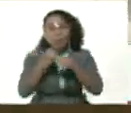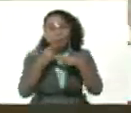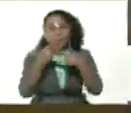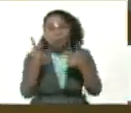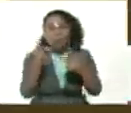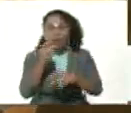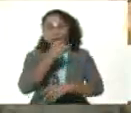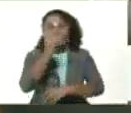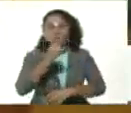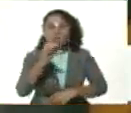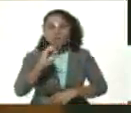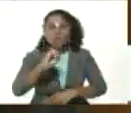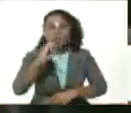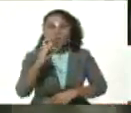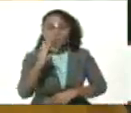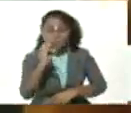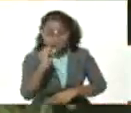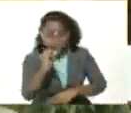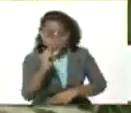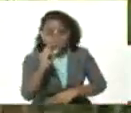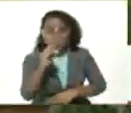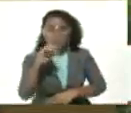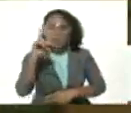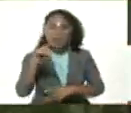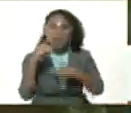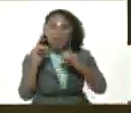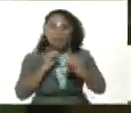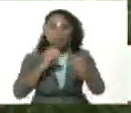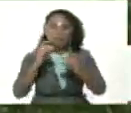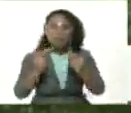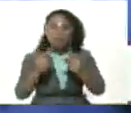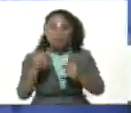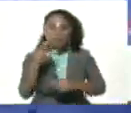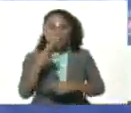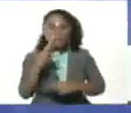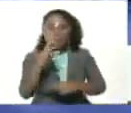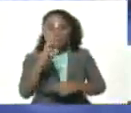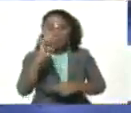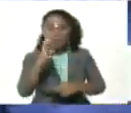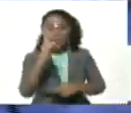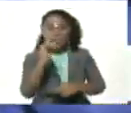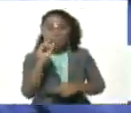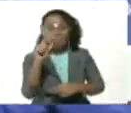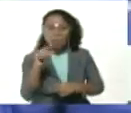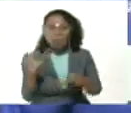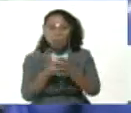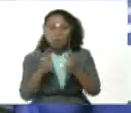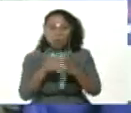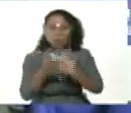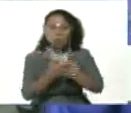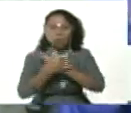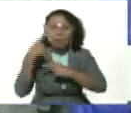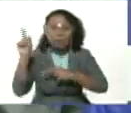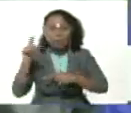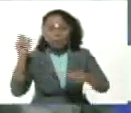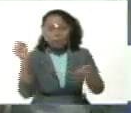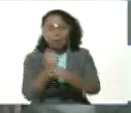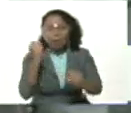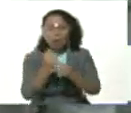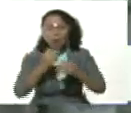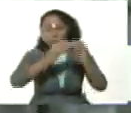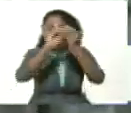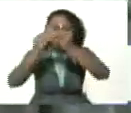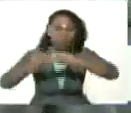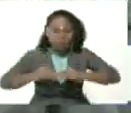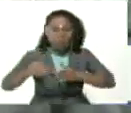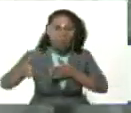SODI y de la REDI, que ha estado activo en pleno comando de todas las operaciones de rehabilitación